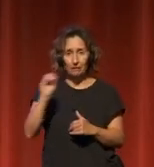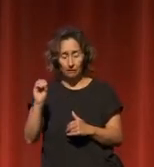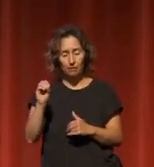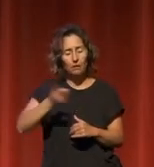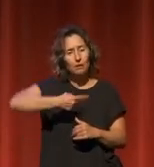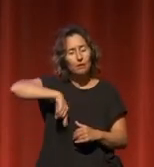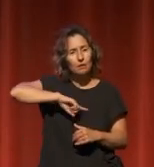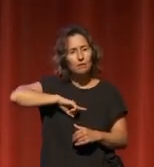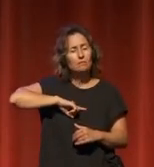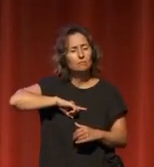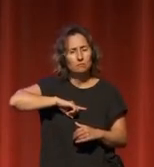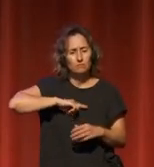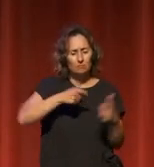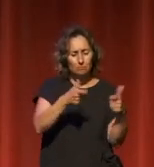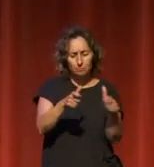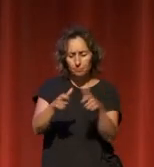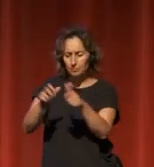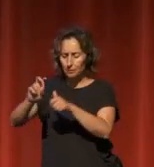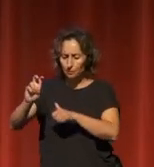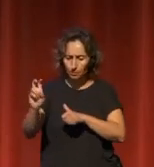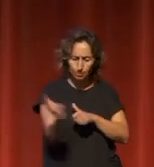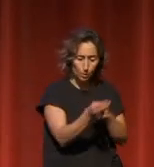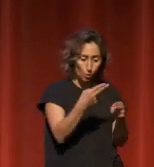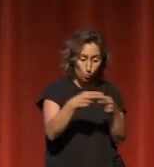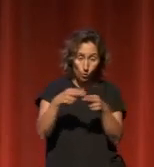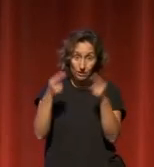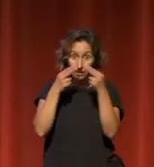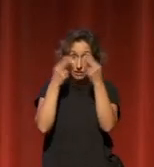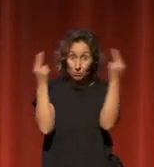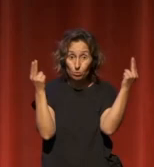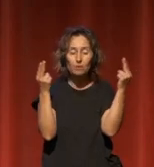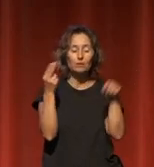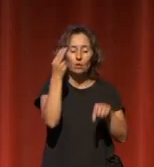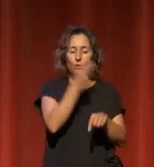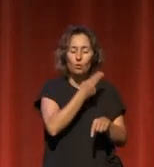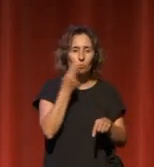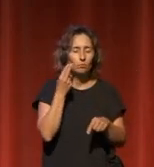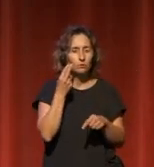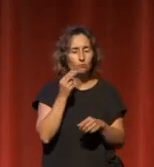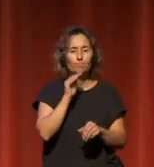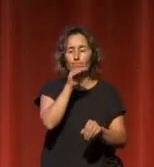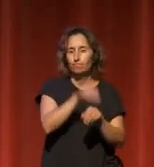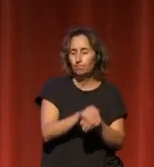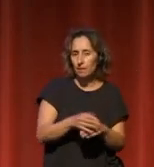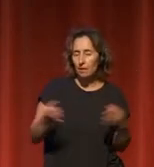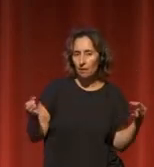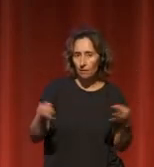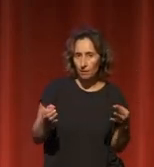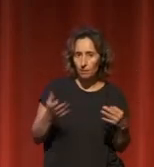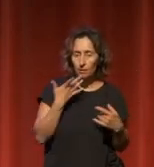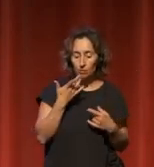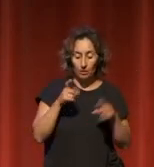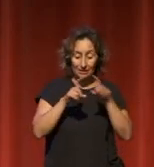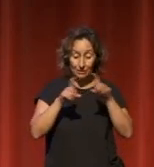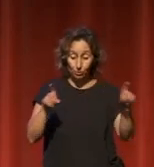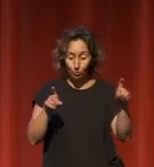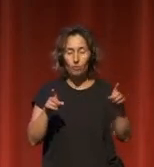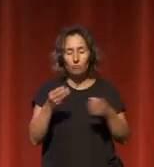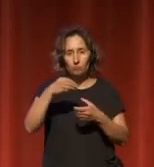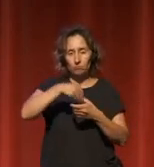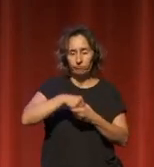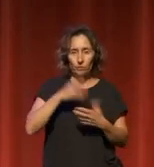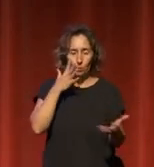aplicar de manera transversal a las políticas públicas ese compromiso que debe impregnar nuestra acción institucional ese